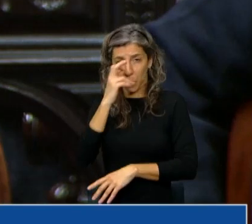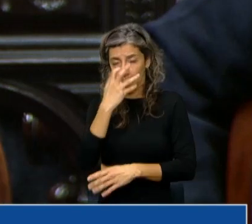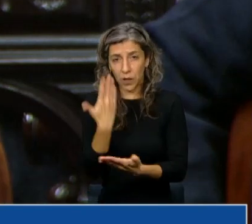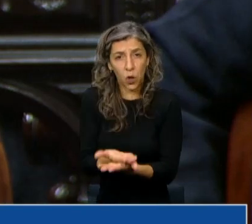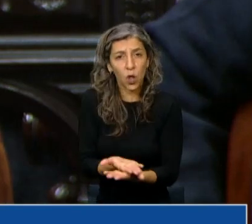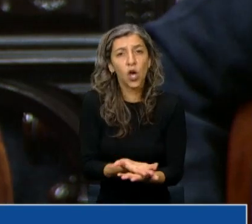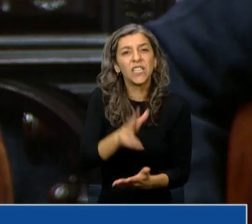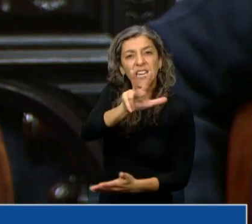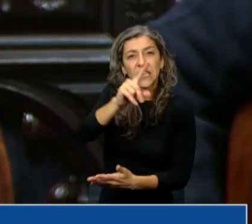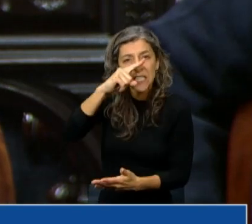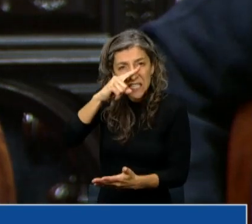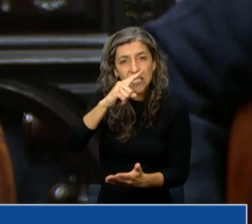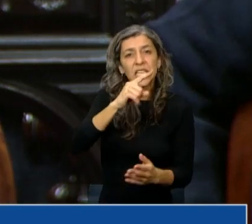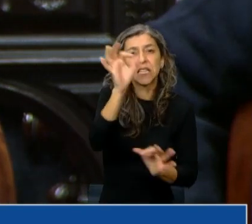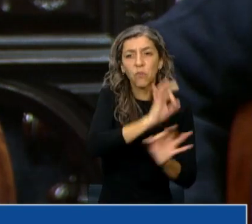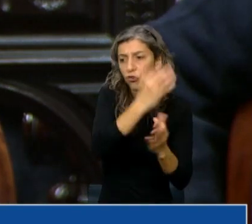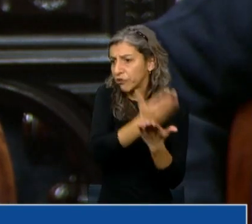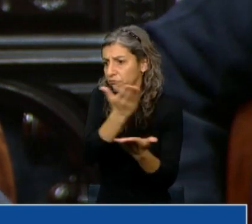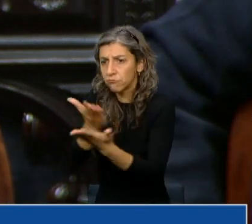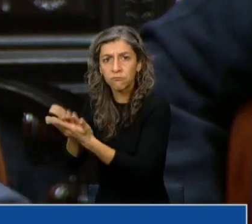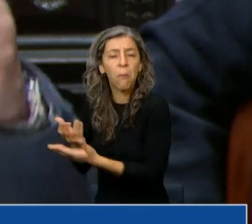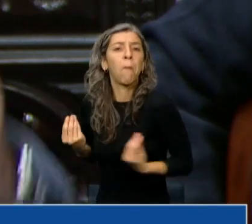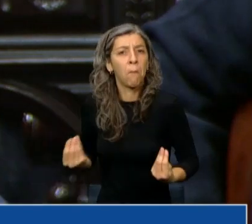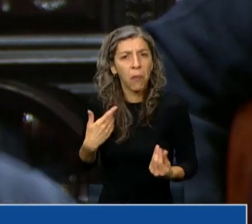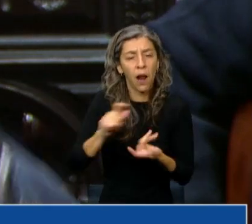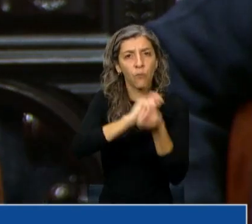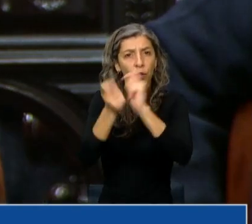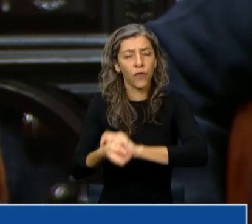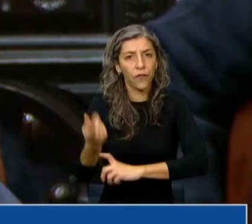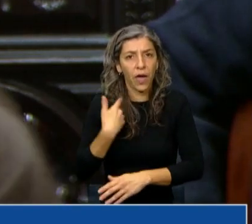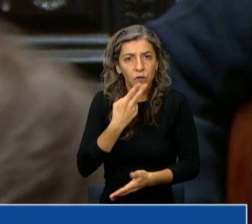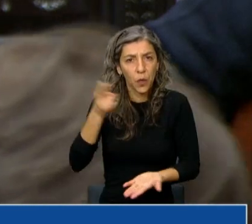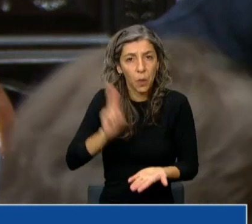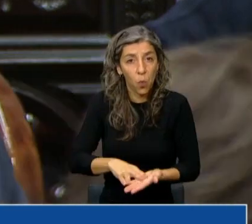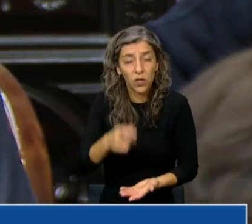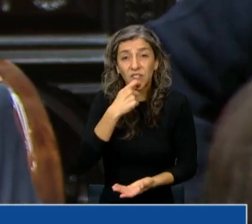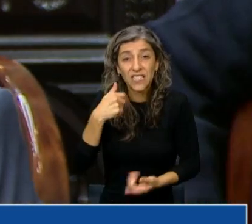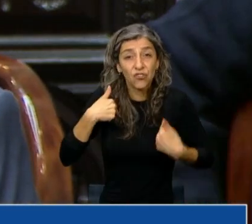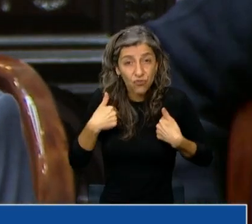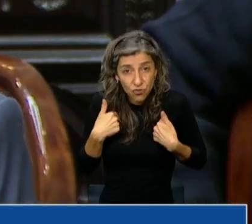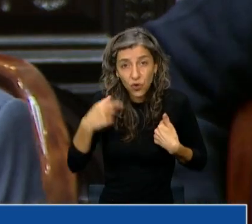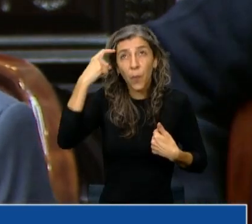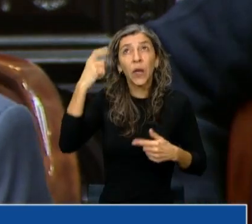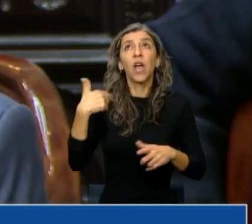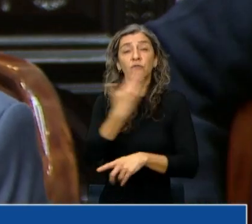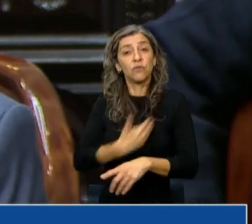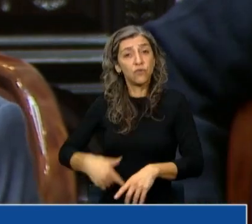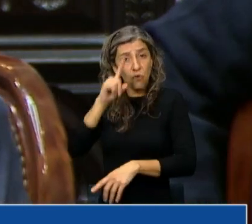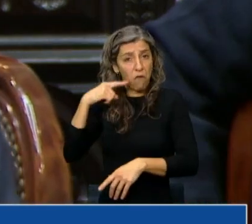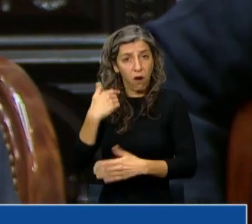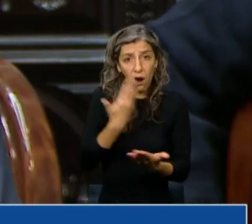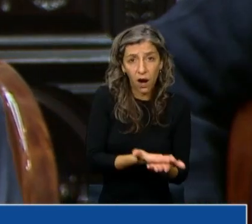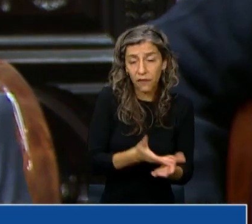37 proyectos para modificar el impuesto a las ganancias. Y si tomo el periodo completo del presidente Alberto Fernández, han